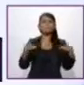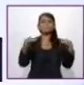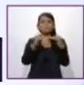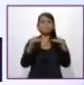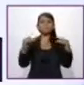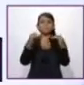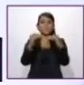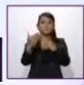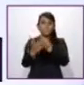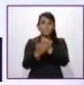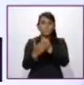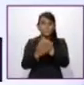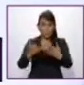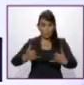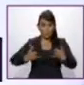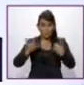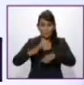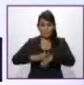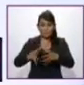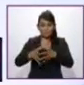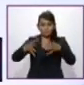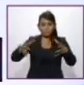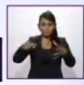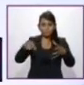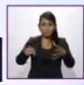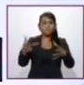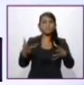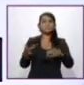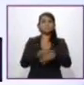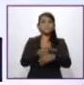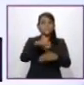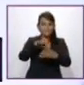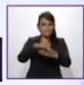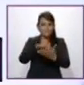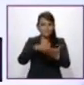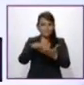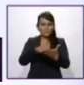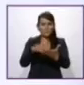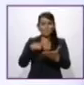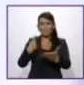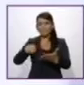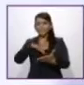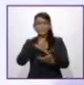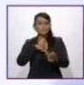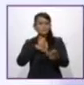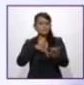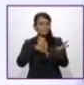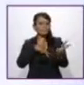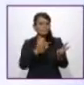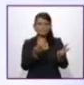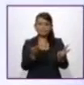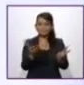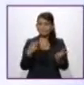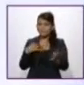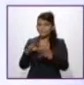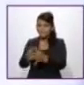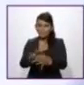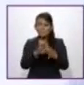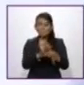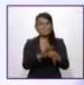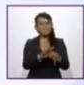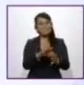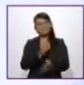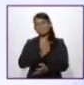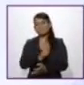los jóvenes y somos precisamente nosotros los que no nos sentimos identificados con ninguno de nuestros gobiernos, es precisamente que debemos